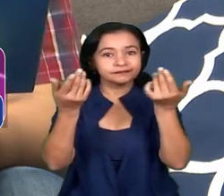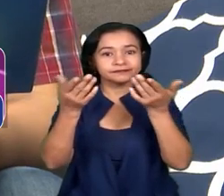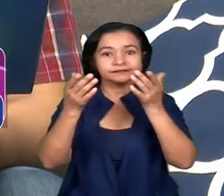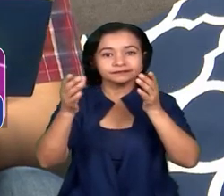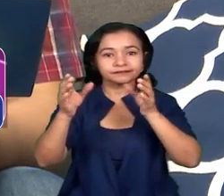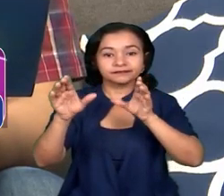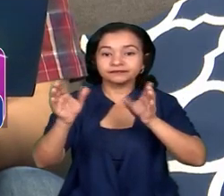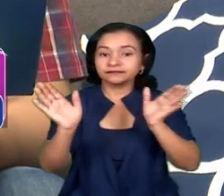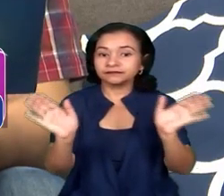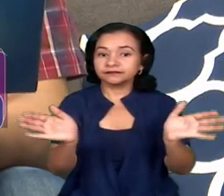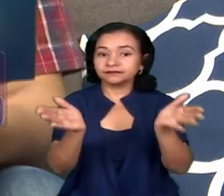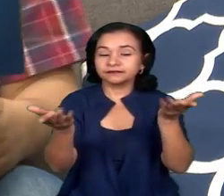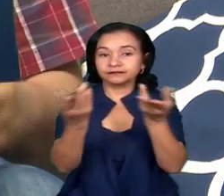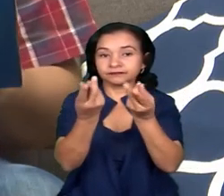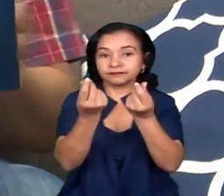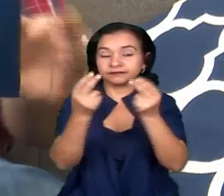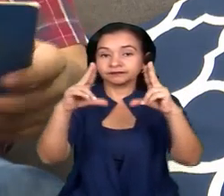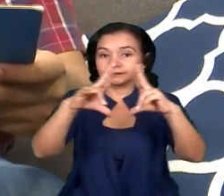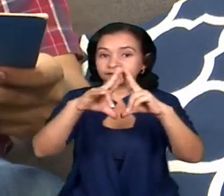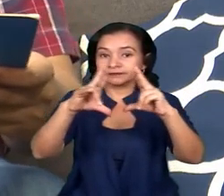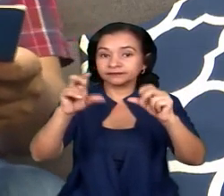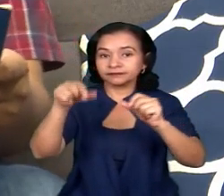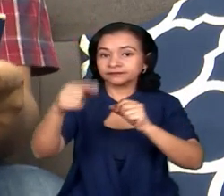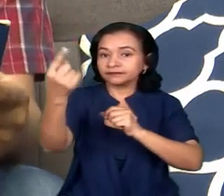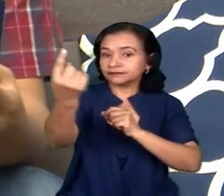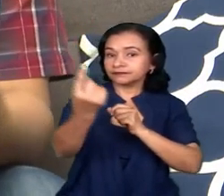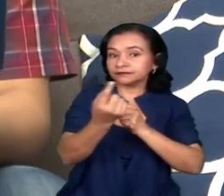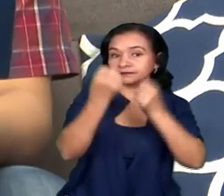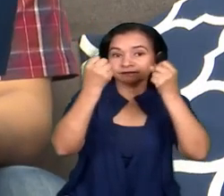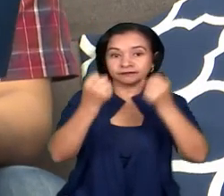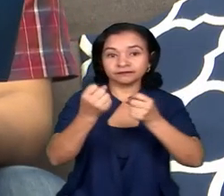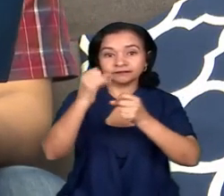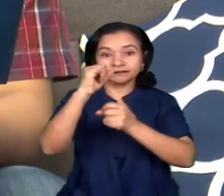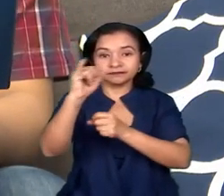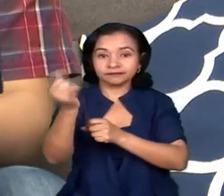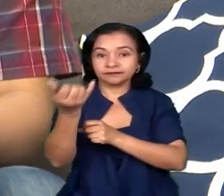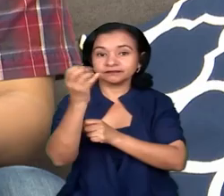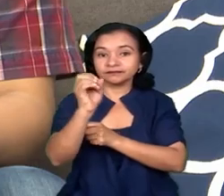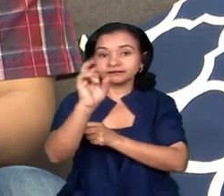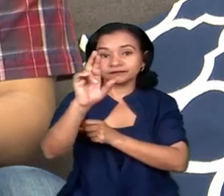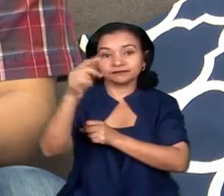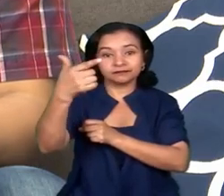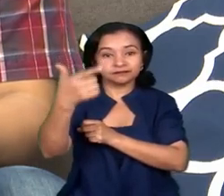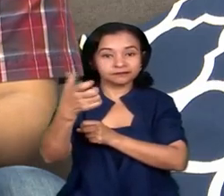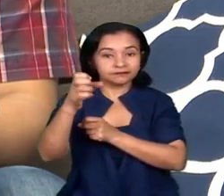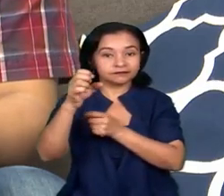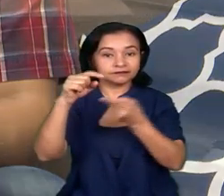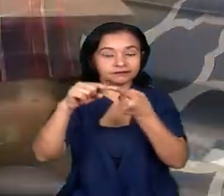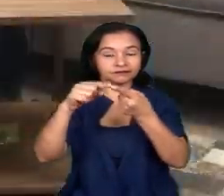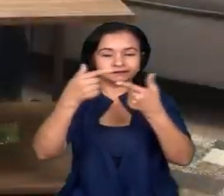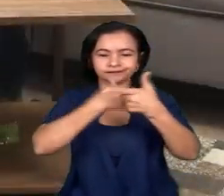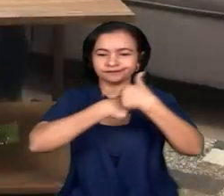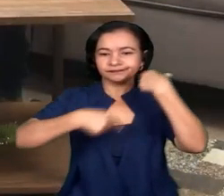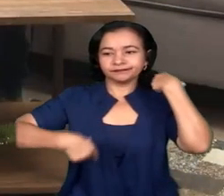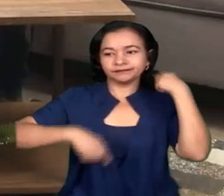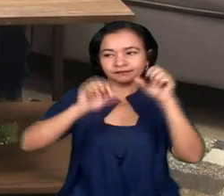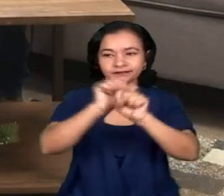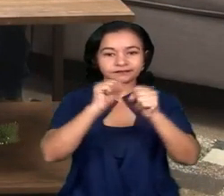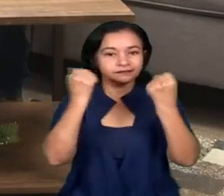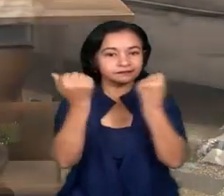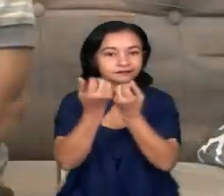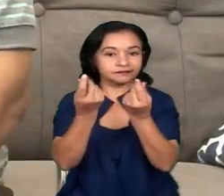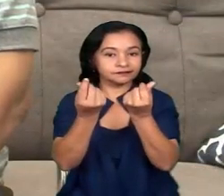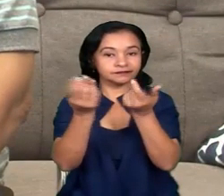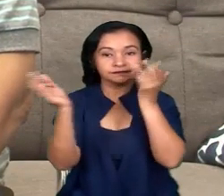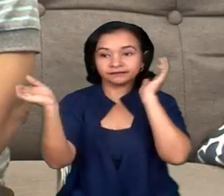la economía nicaragüense. Para ello, hoy contamos con la presencia del señor Jorge González, quien es presidente de la Asociación de los Comerciantes